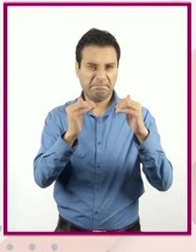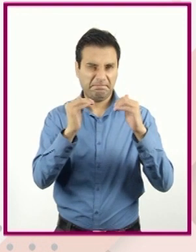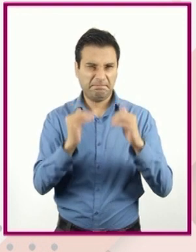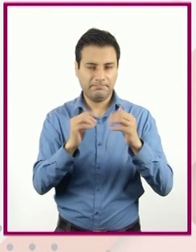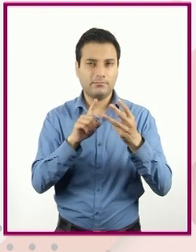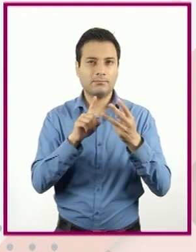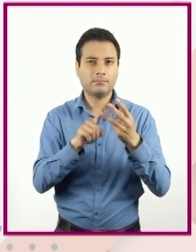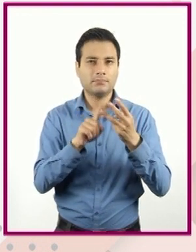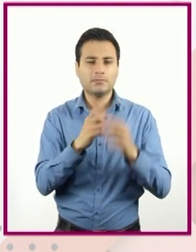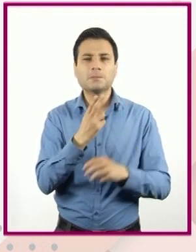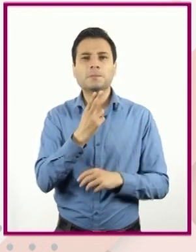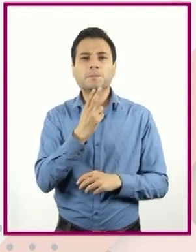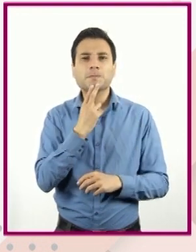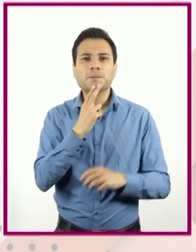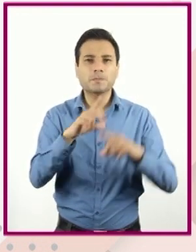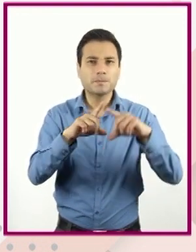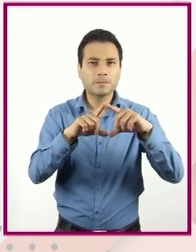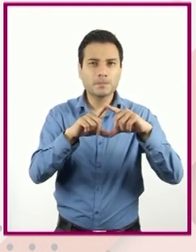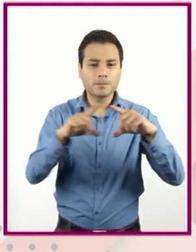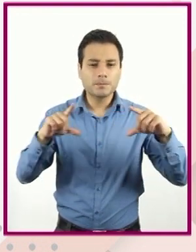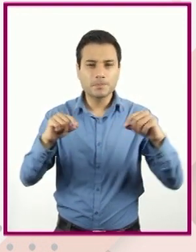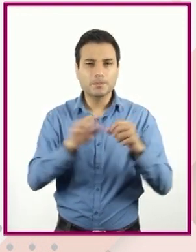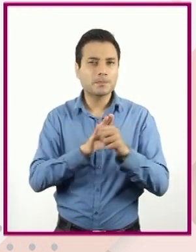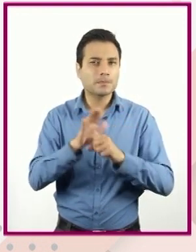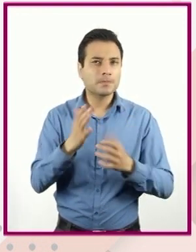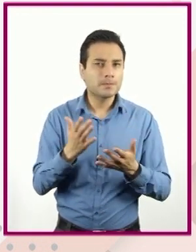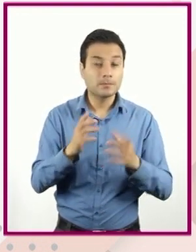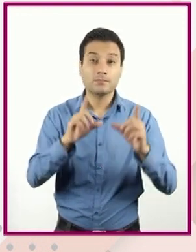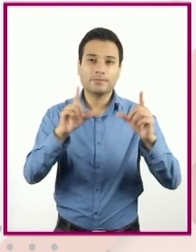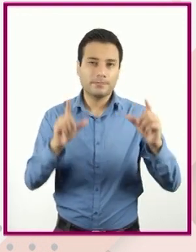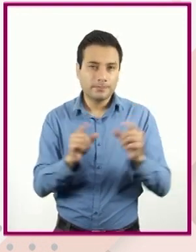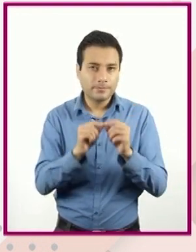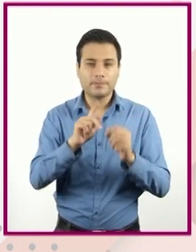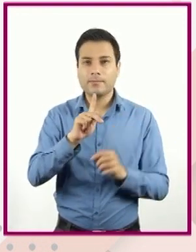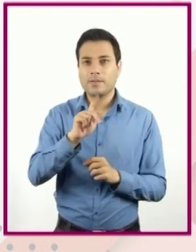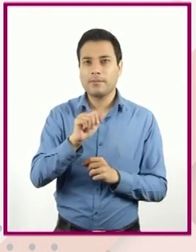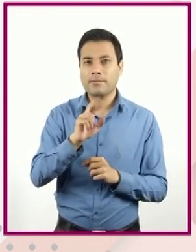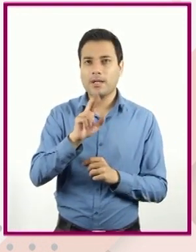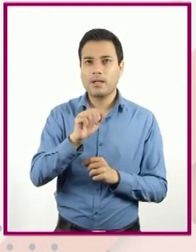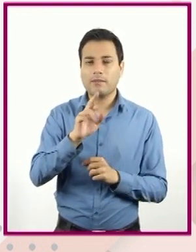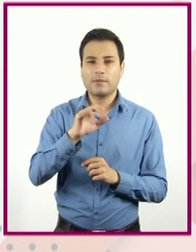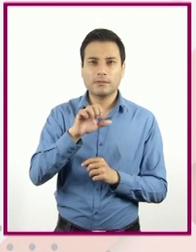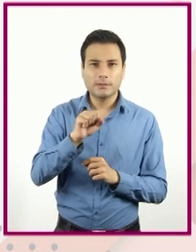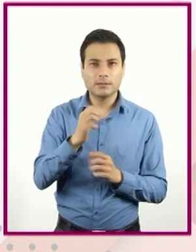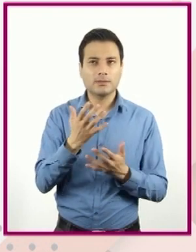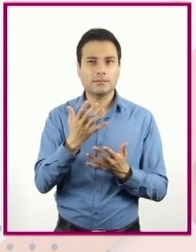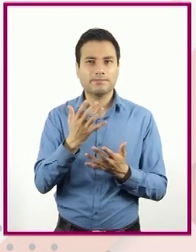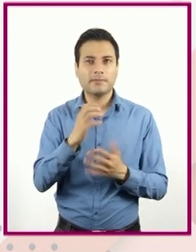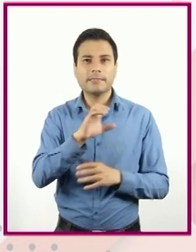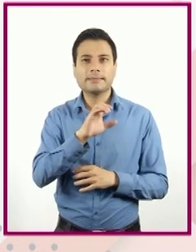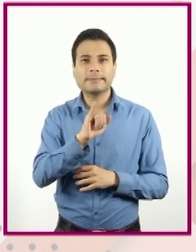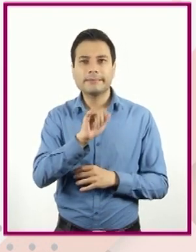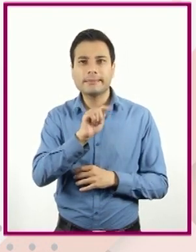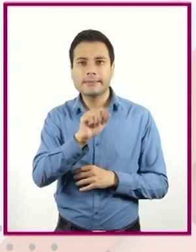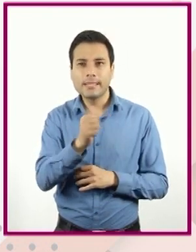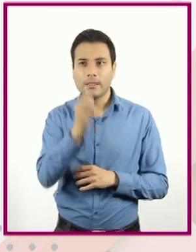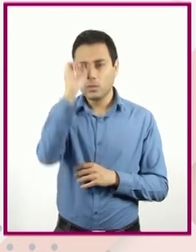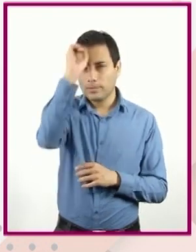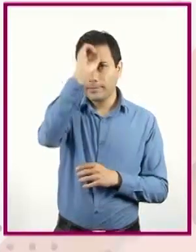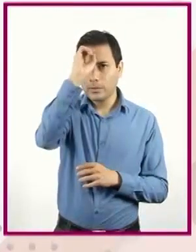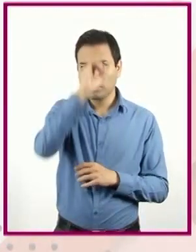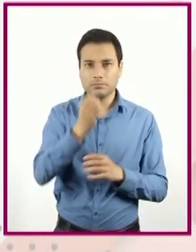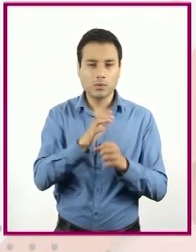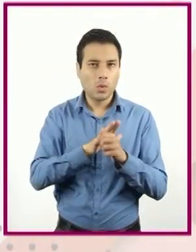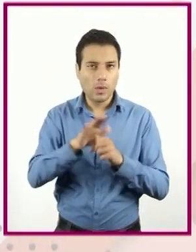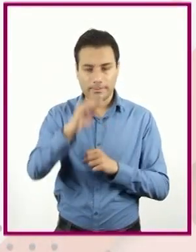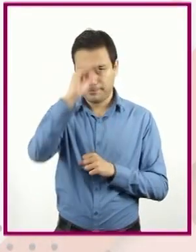que van a utilizar: de resumen, paráfrasis, cita textual o de comentario. Y